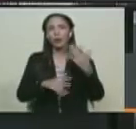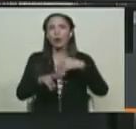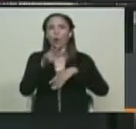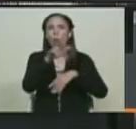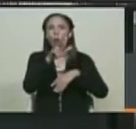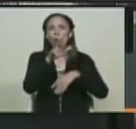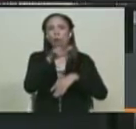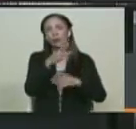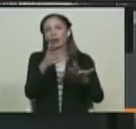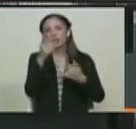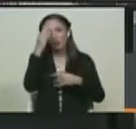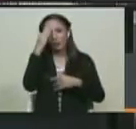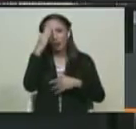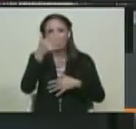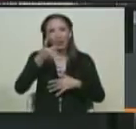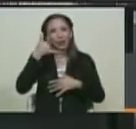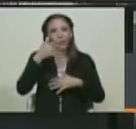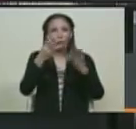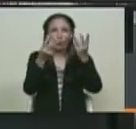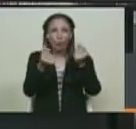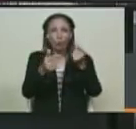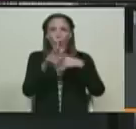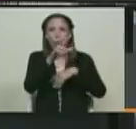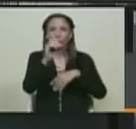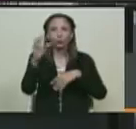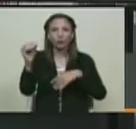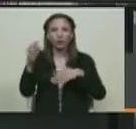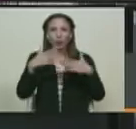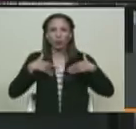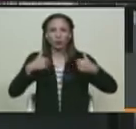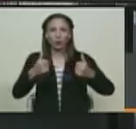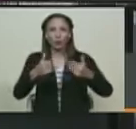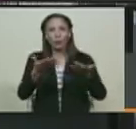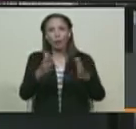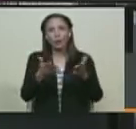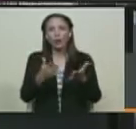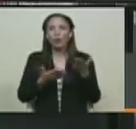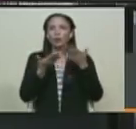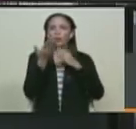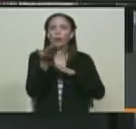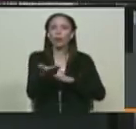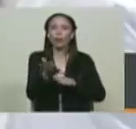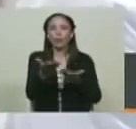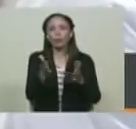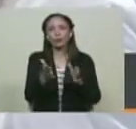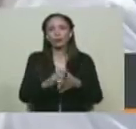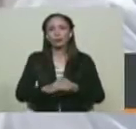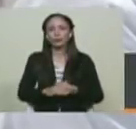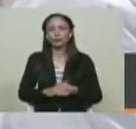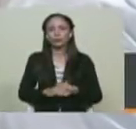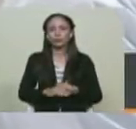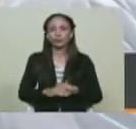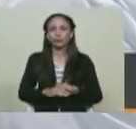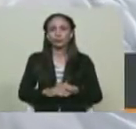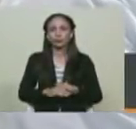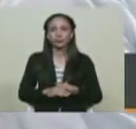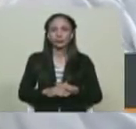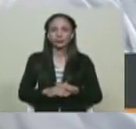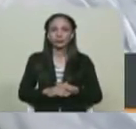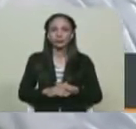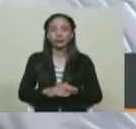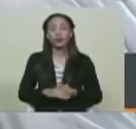salud, logramos entregar y beneficiar